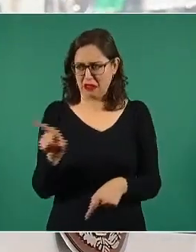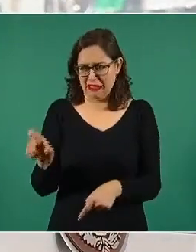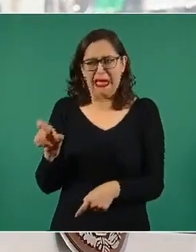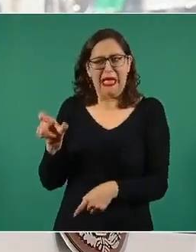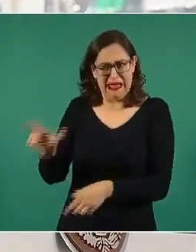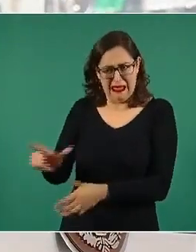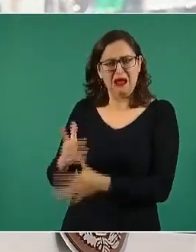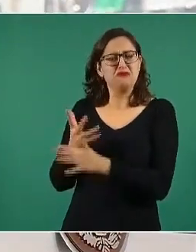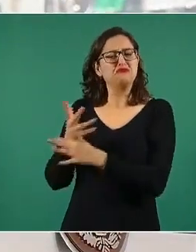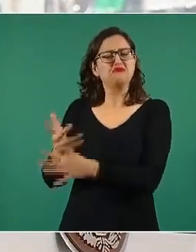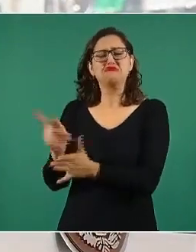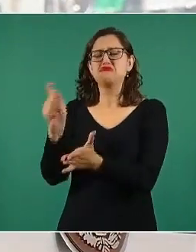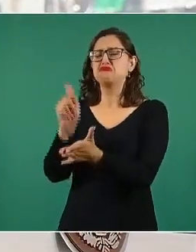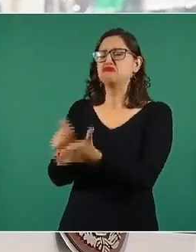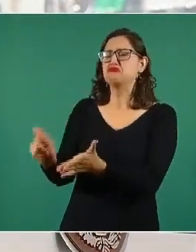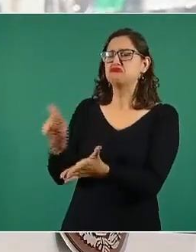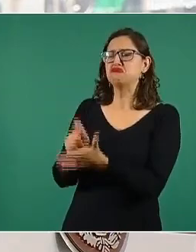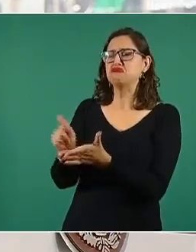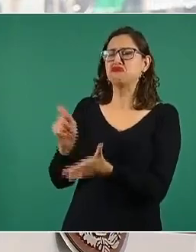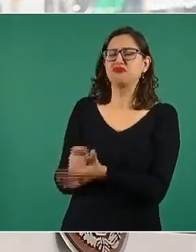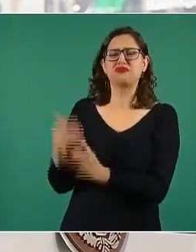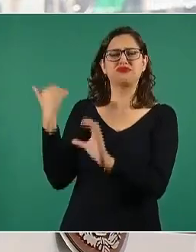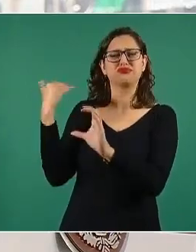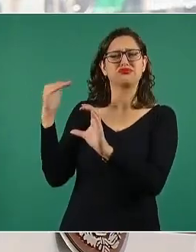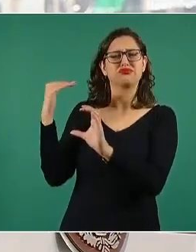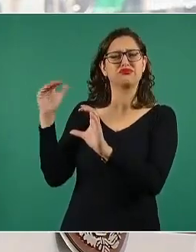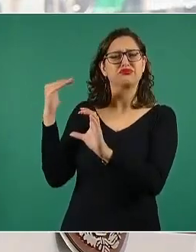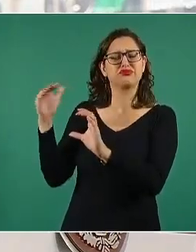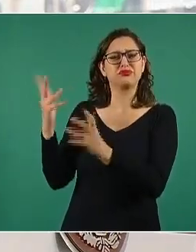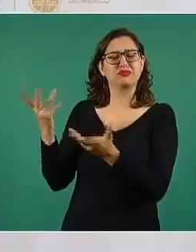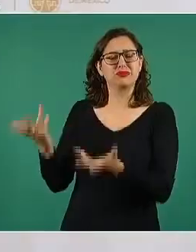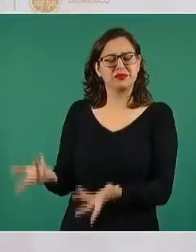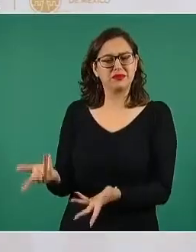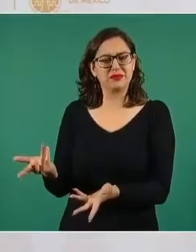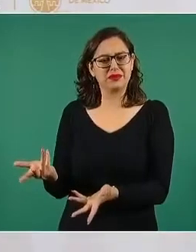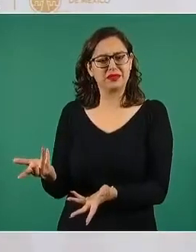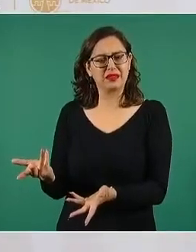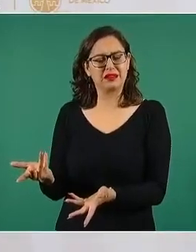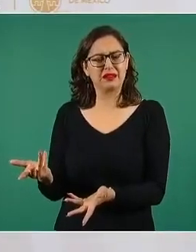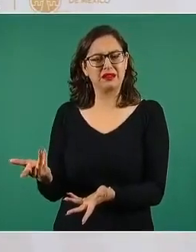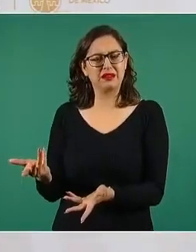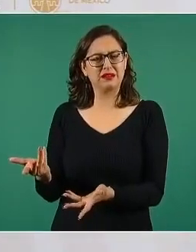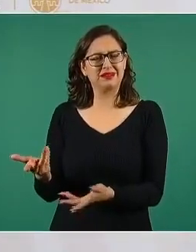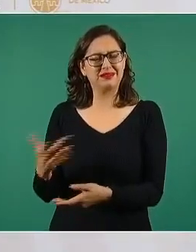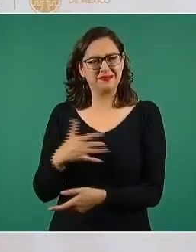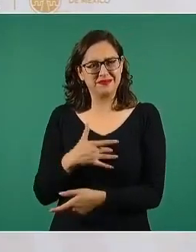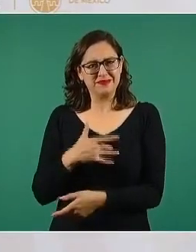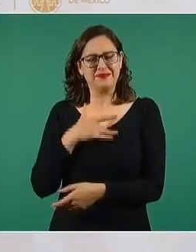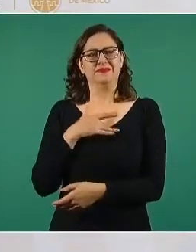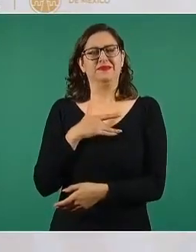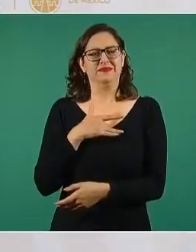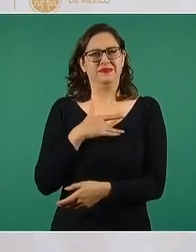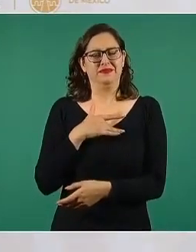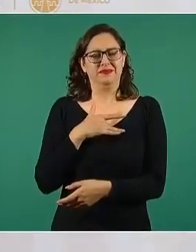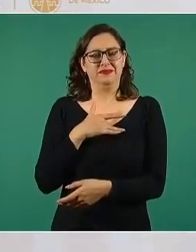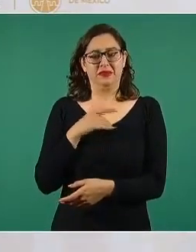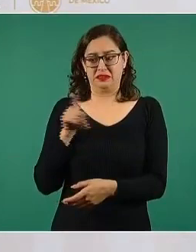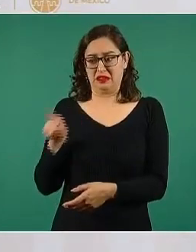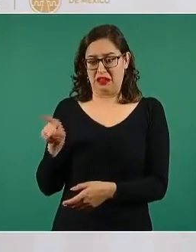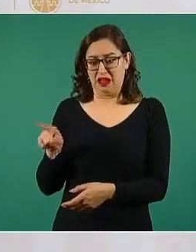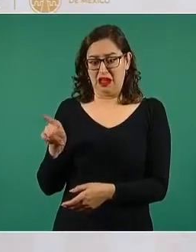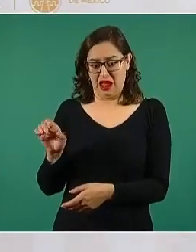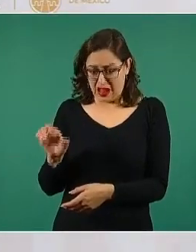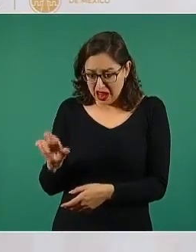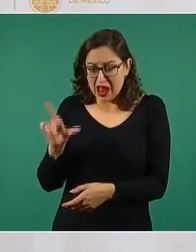relatadas en sus cartas al rey? Pensemos, por ejemplo, en ese pasaje que